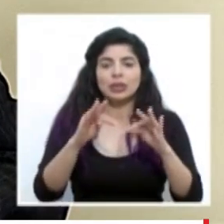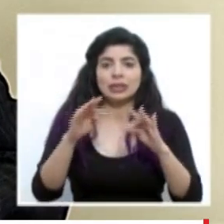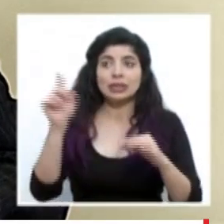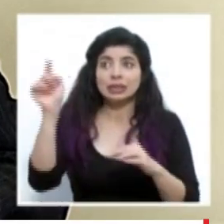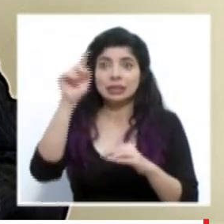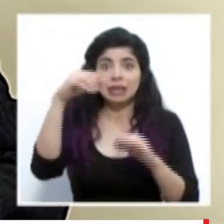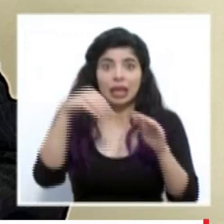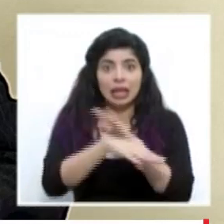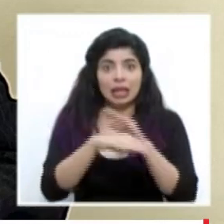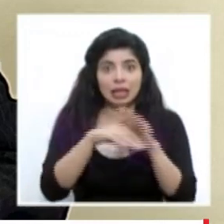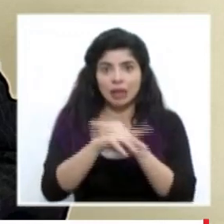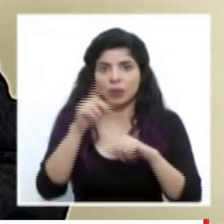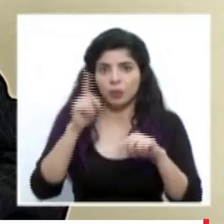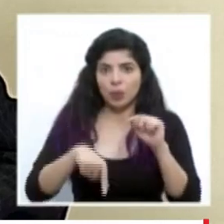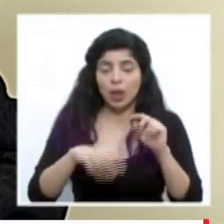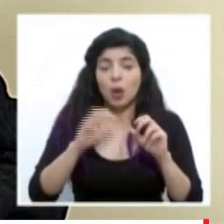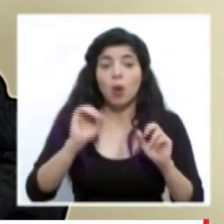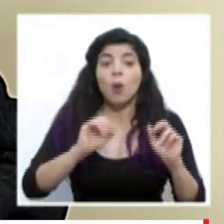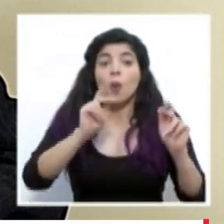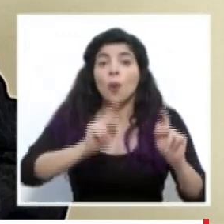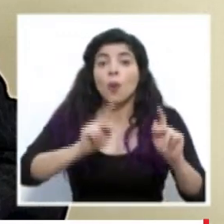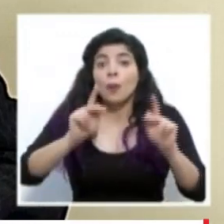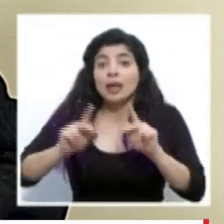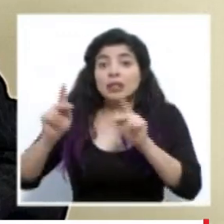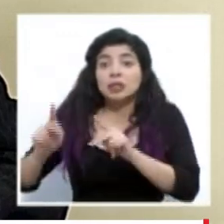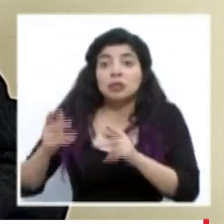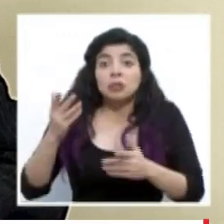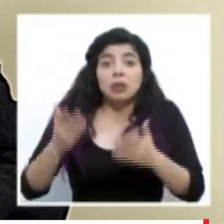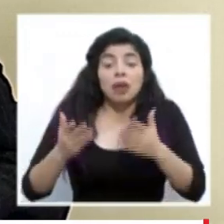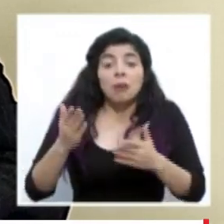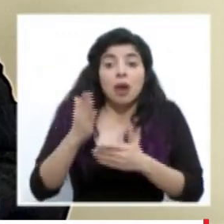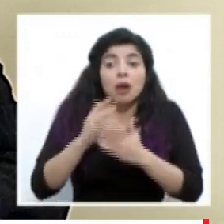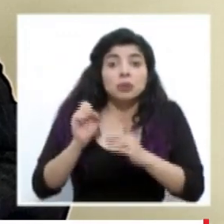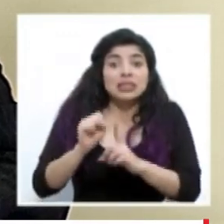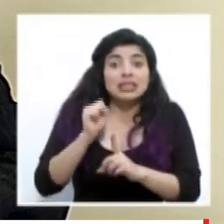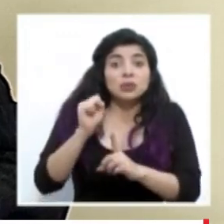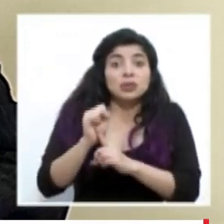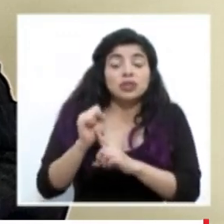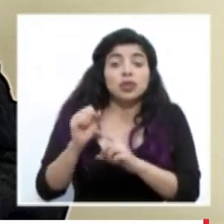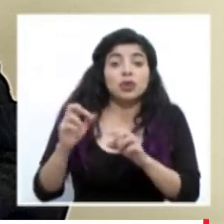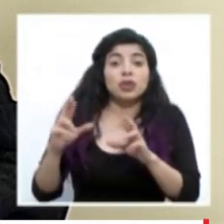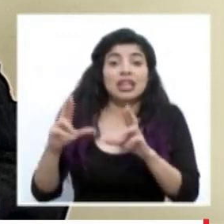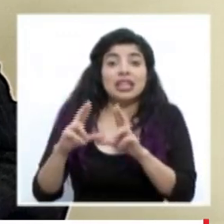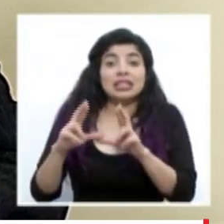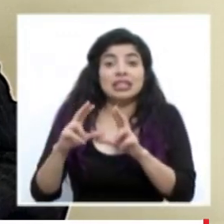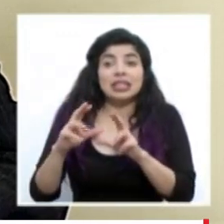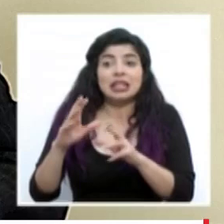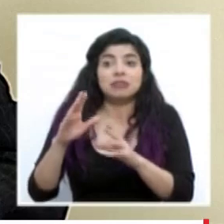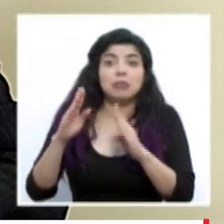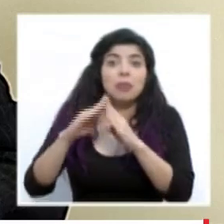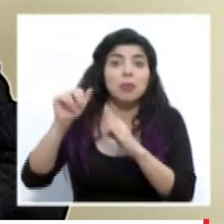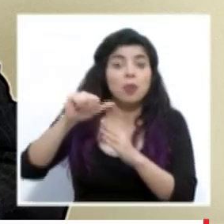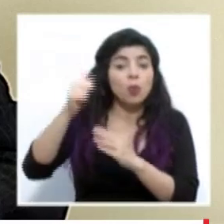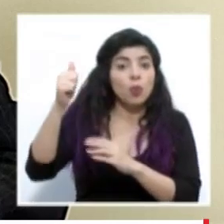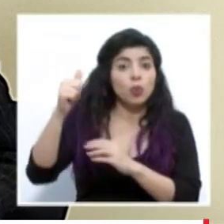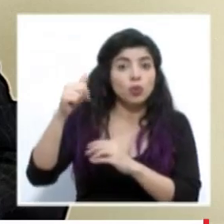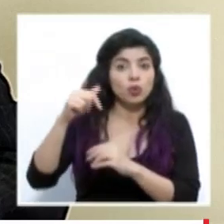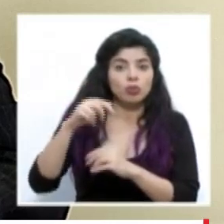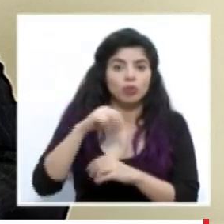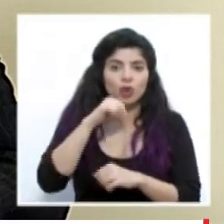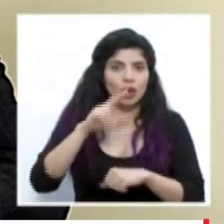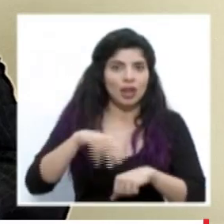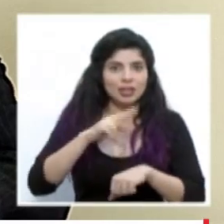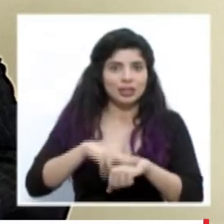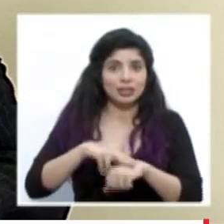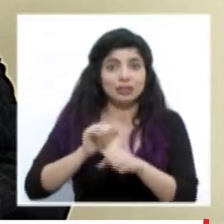turistas y de personas que eventualmente también tenían una situación de residencia que no fueran nacionales y